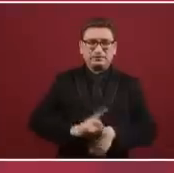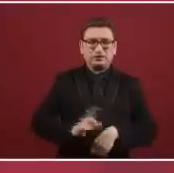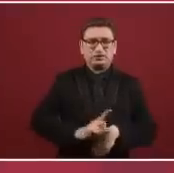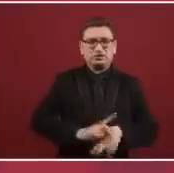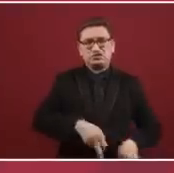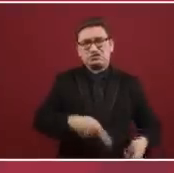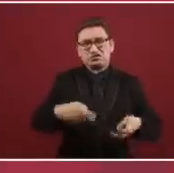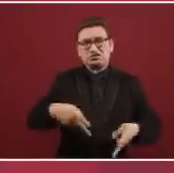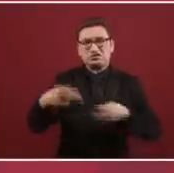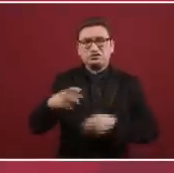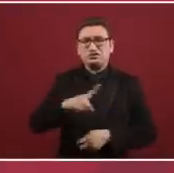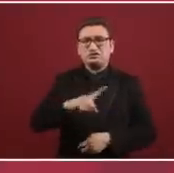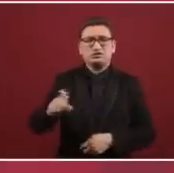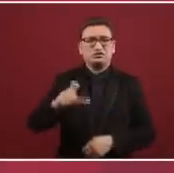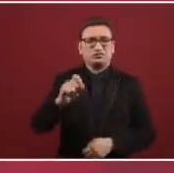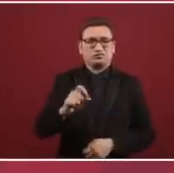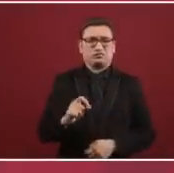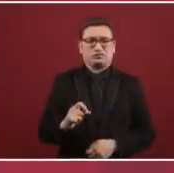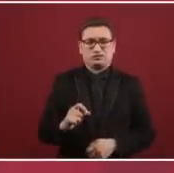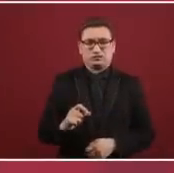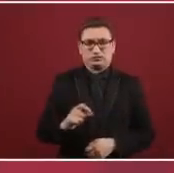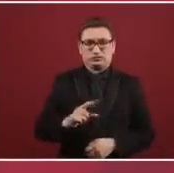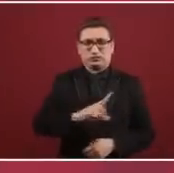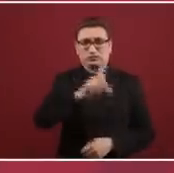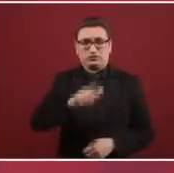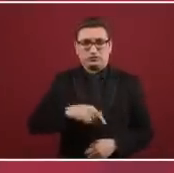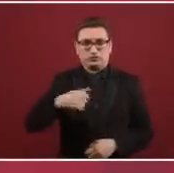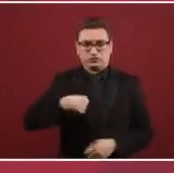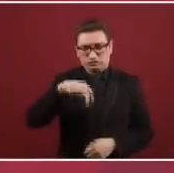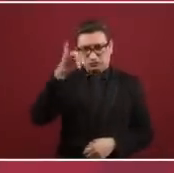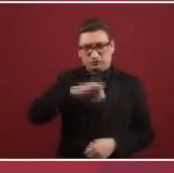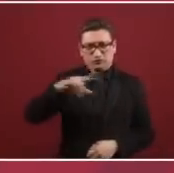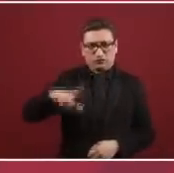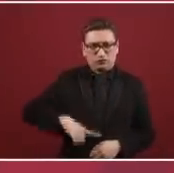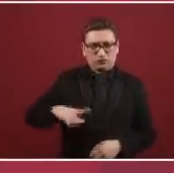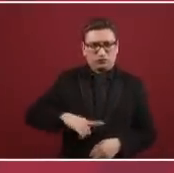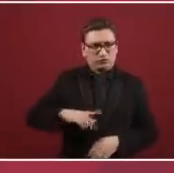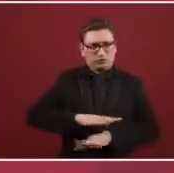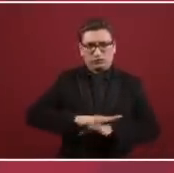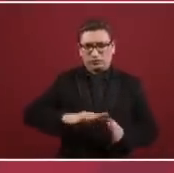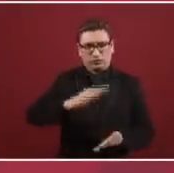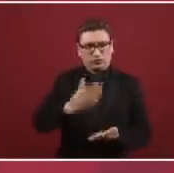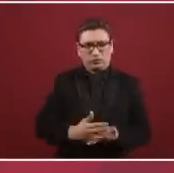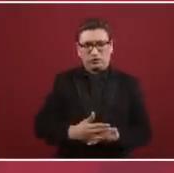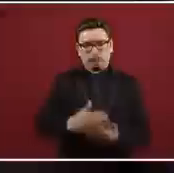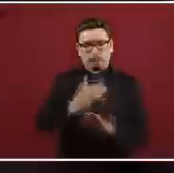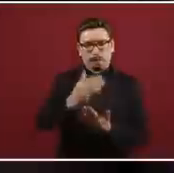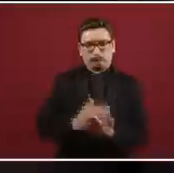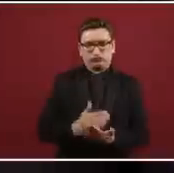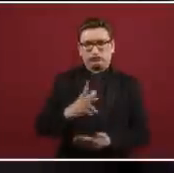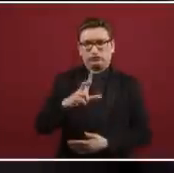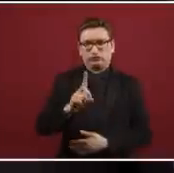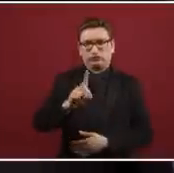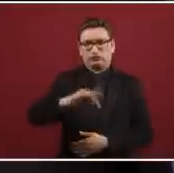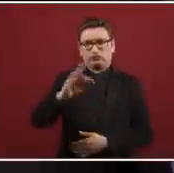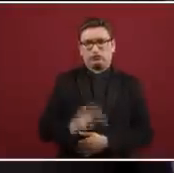Y cuando terminé, bajé en 30% el robo de vehículos,